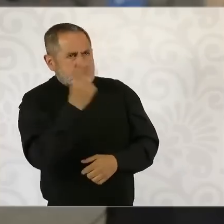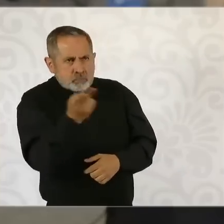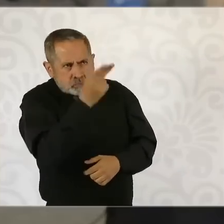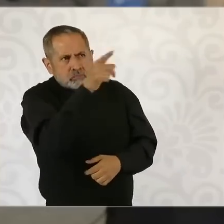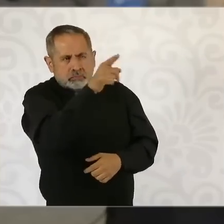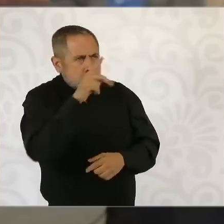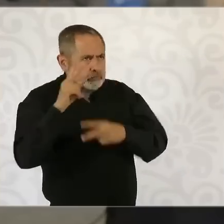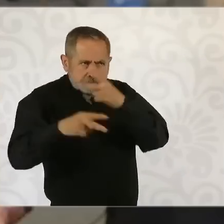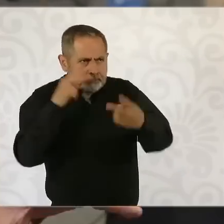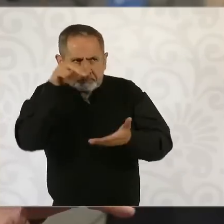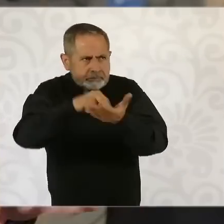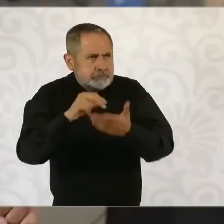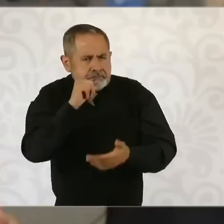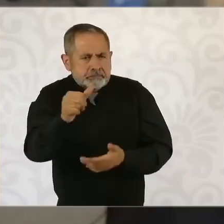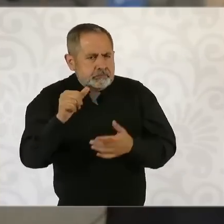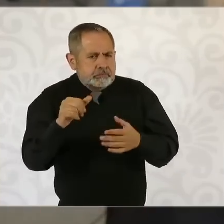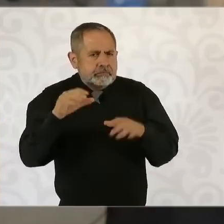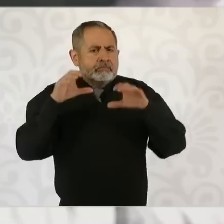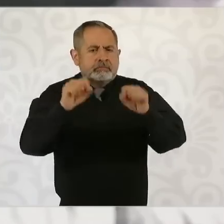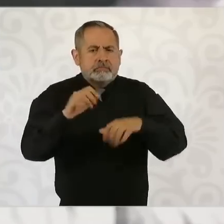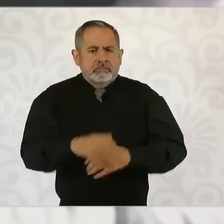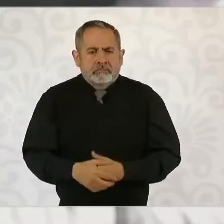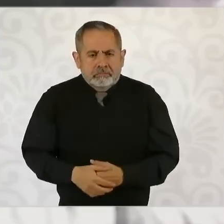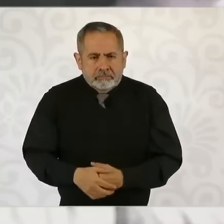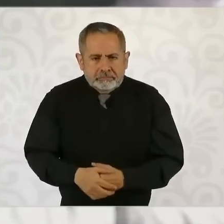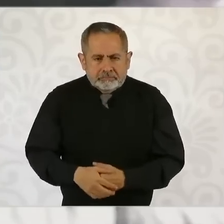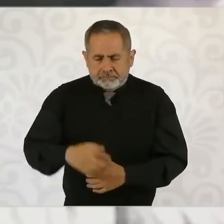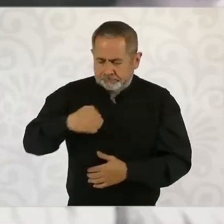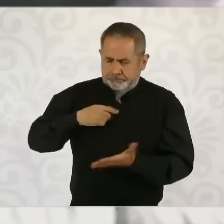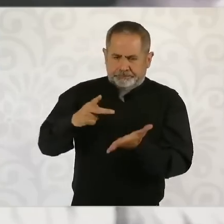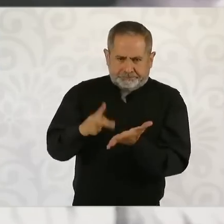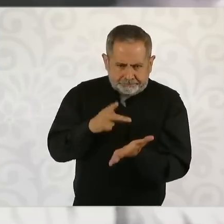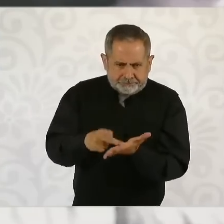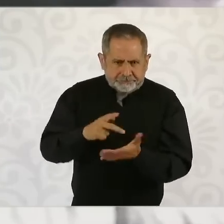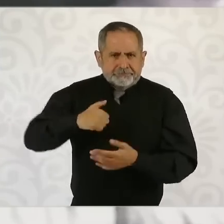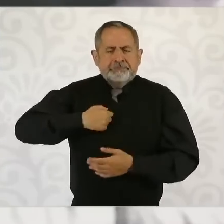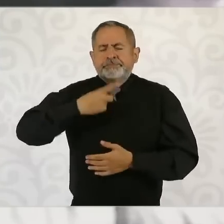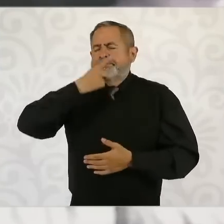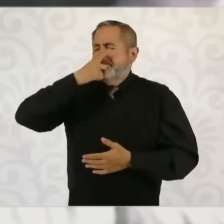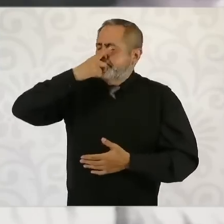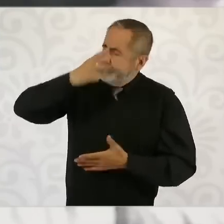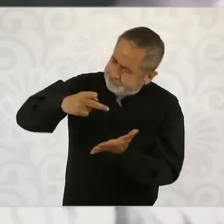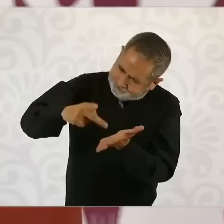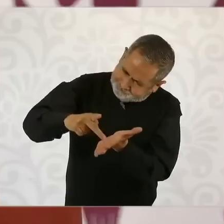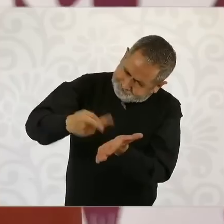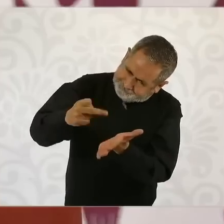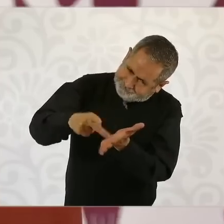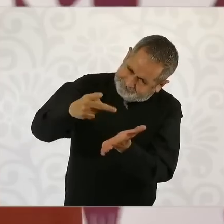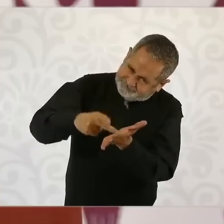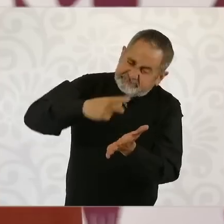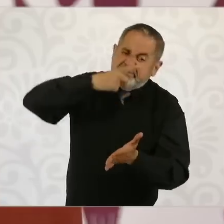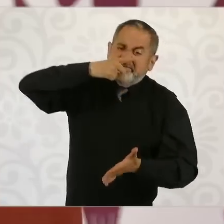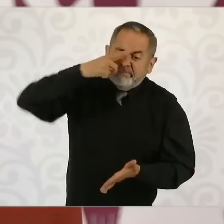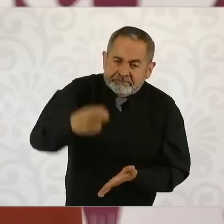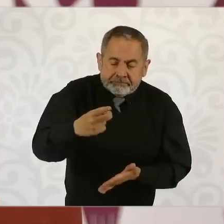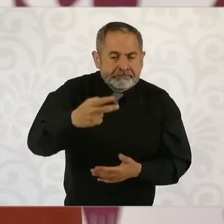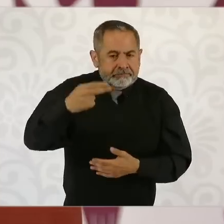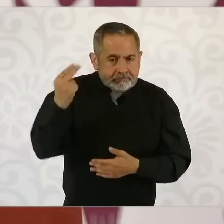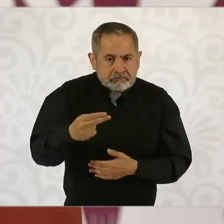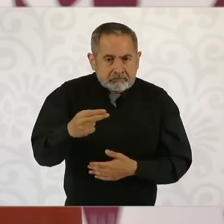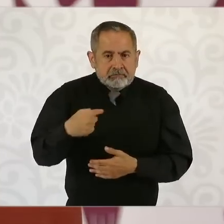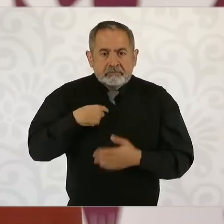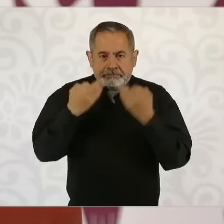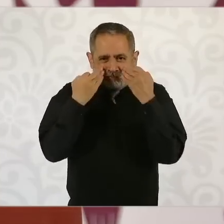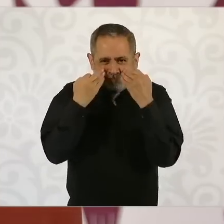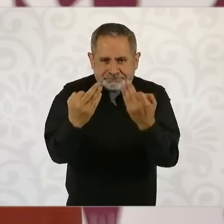no había ido al rancho Izaguirre. Lo volví a repetir y lo voy a volver a repetir cuantas veces sea necesario. Aquí,